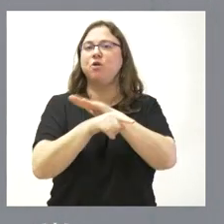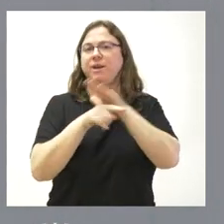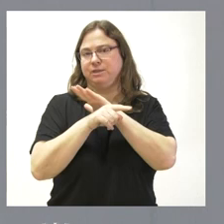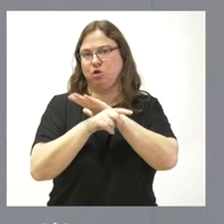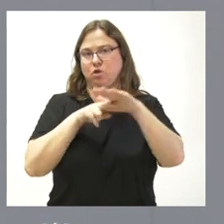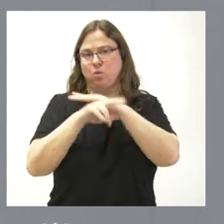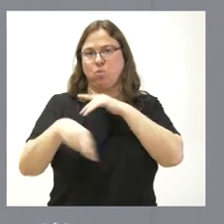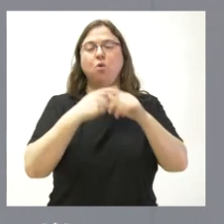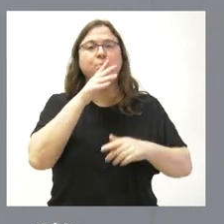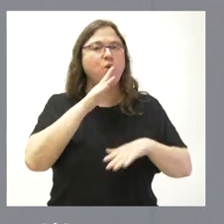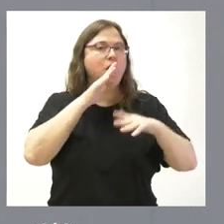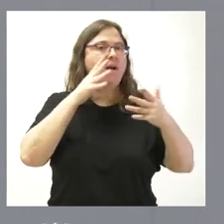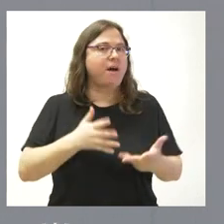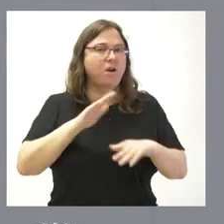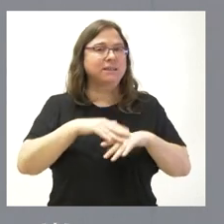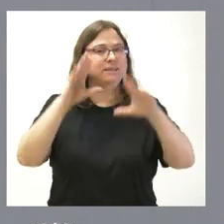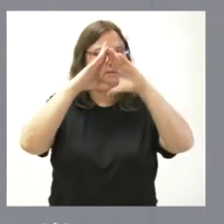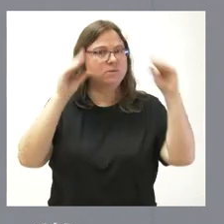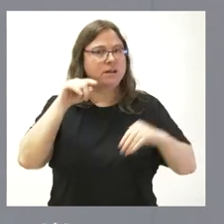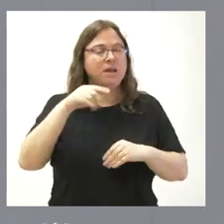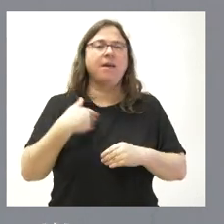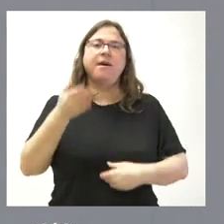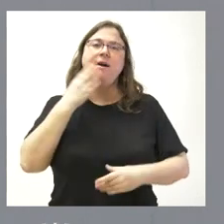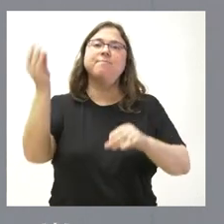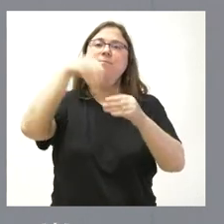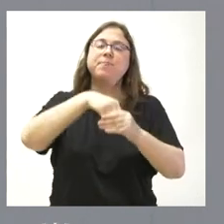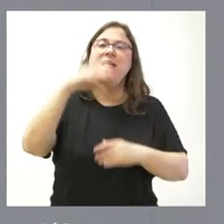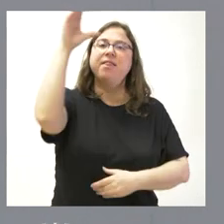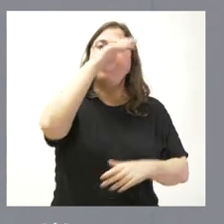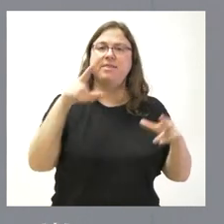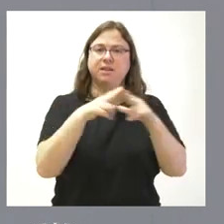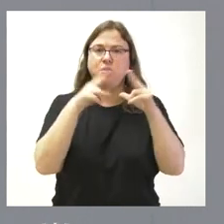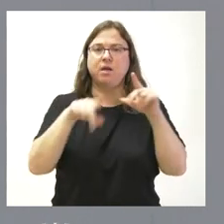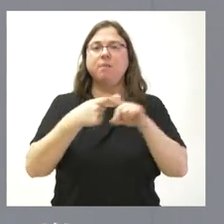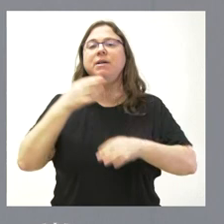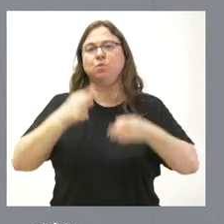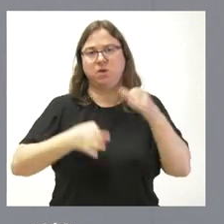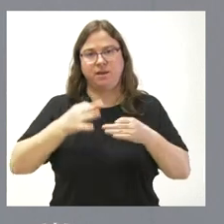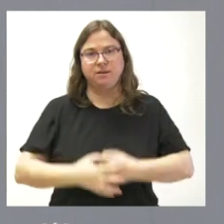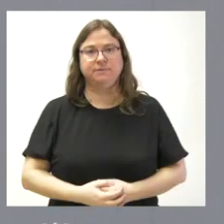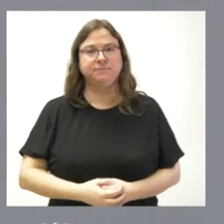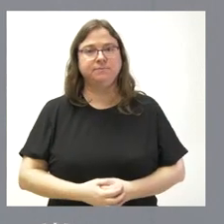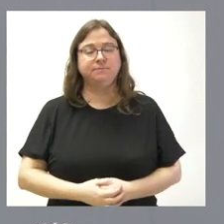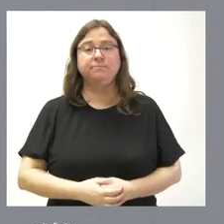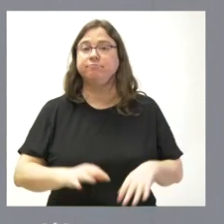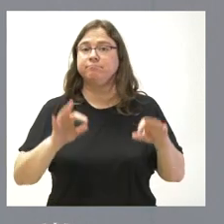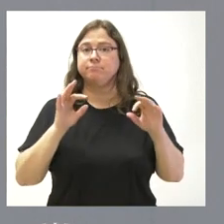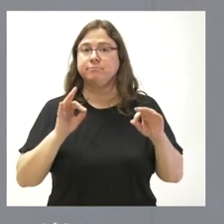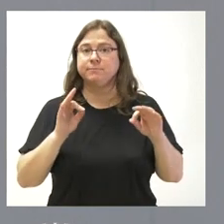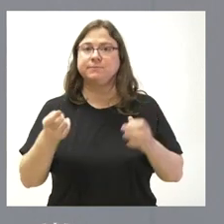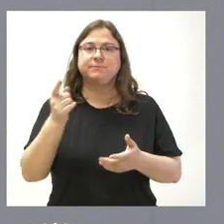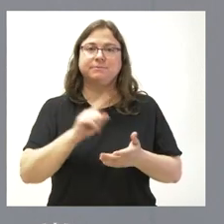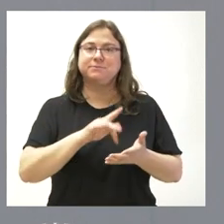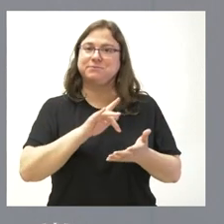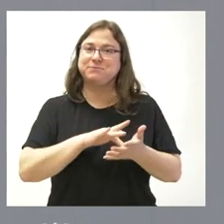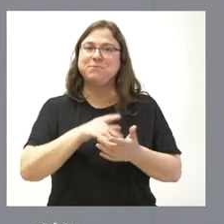porque actualmente estas titulaciones estaban enmarcadas en la facultad de ciencias sociales y jurídicas y Asimismo se da luz